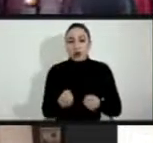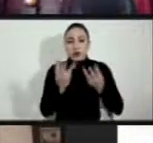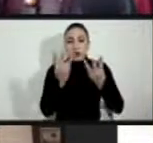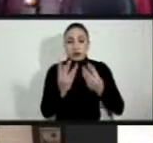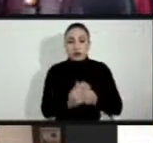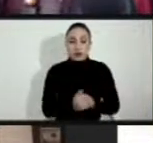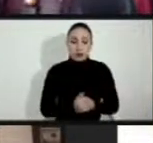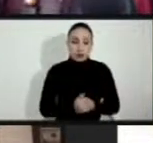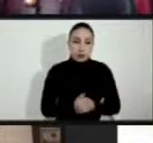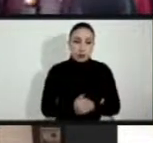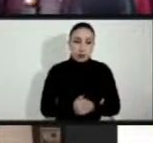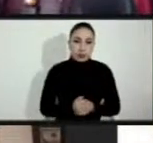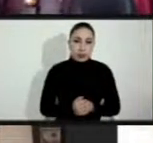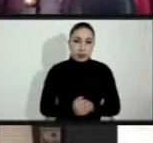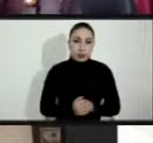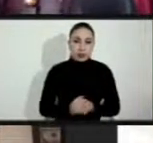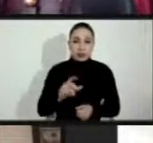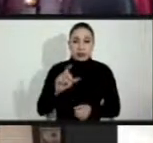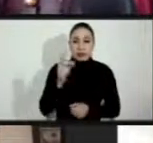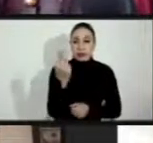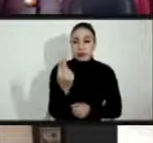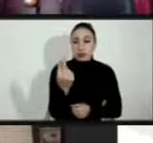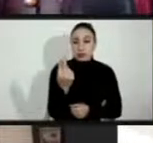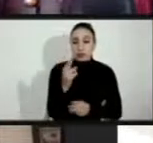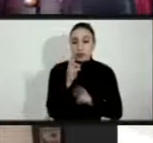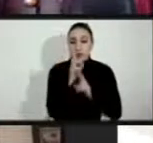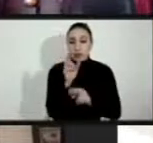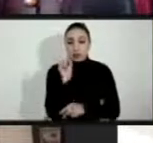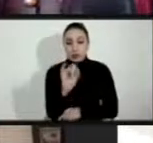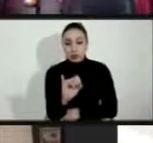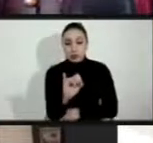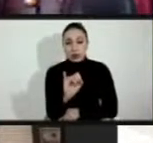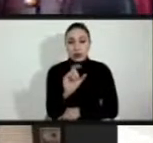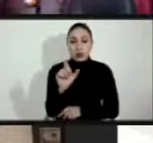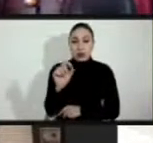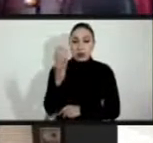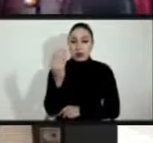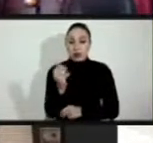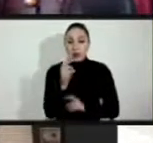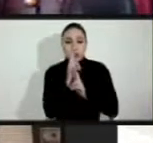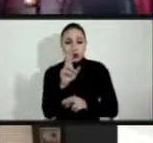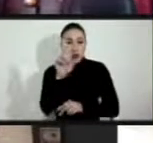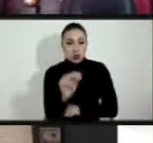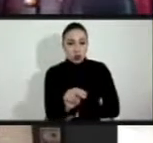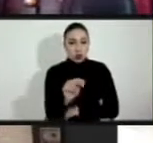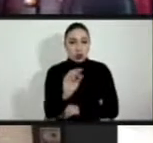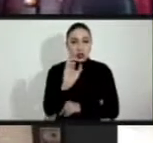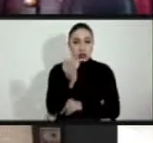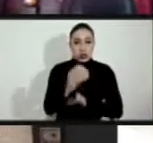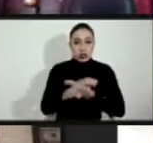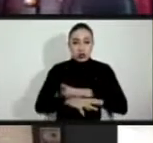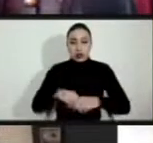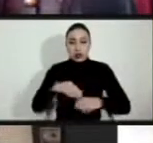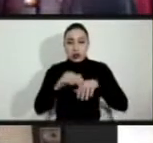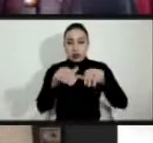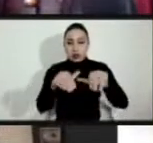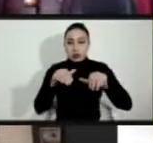siguiente: 25 votos a favor, 29 votos en contra y 0 abstenciones.